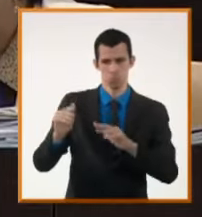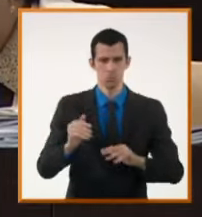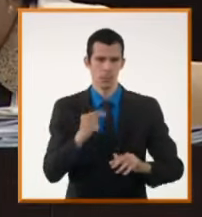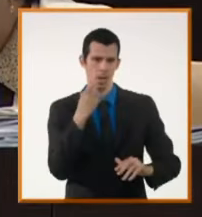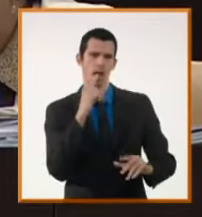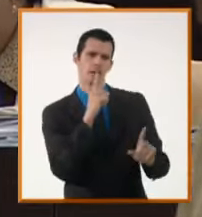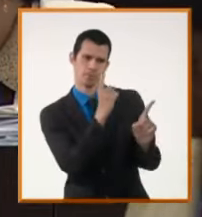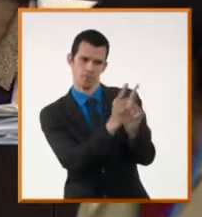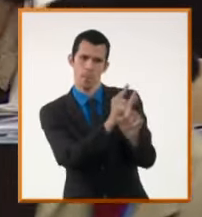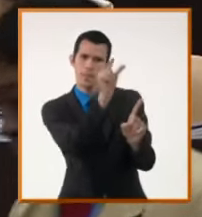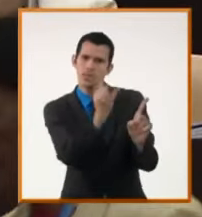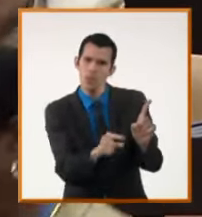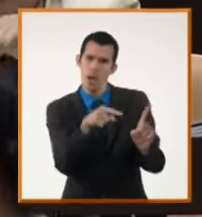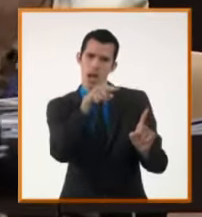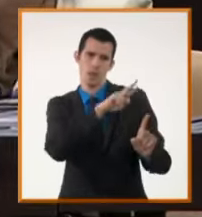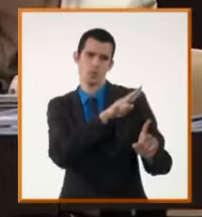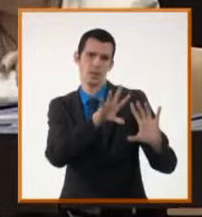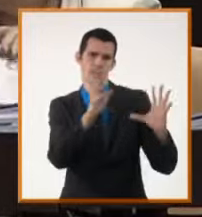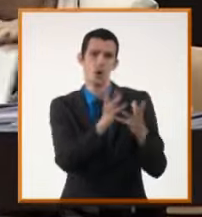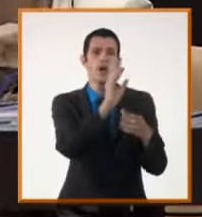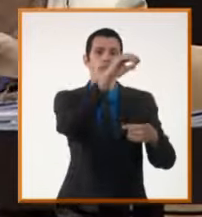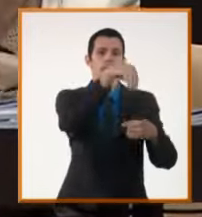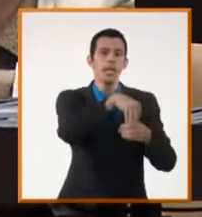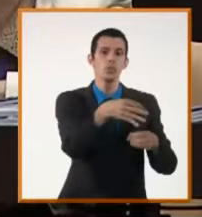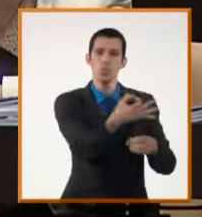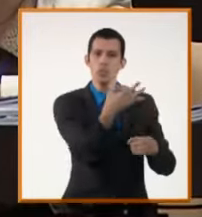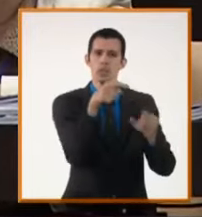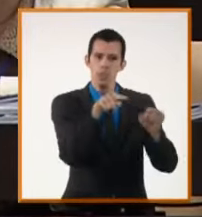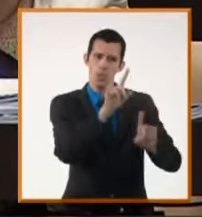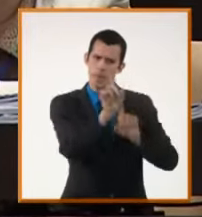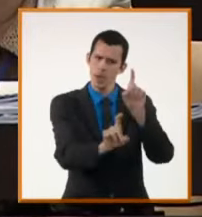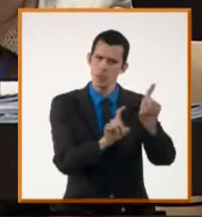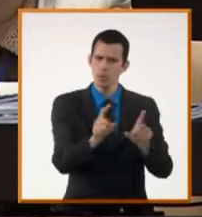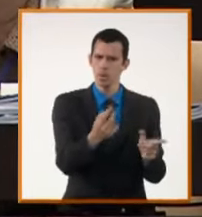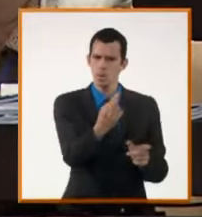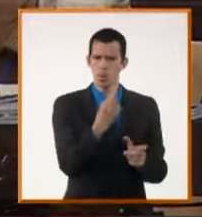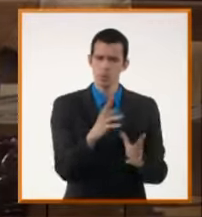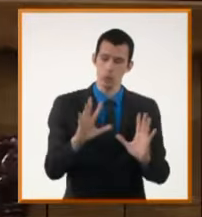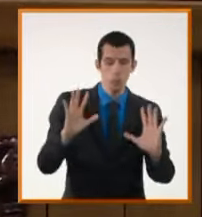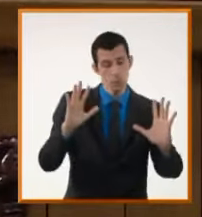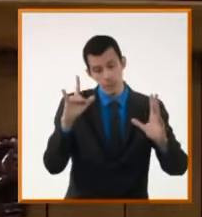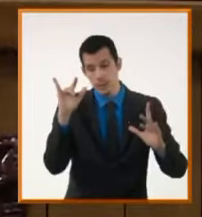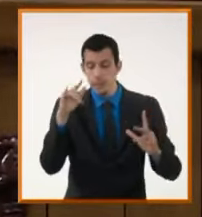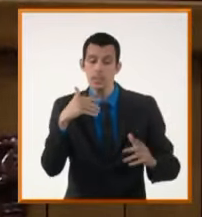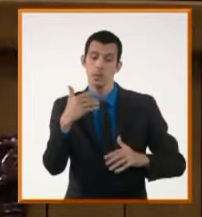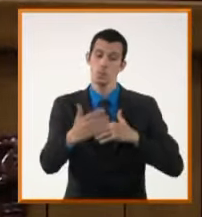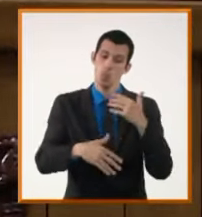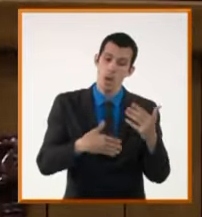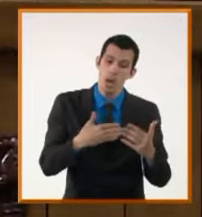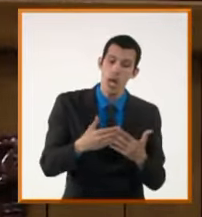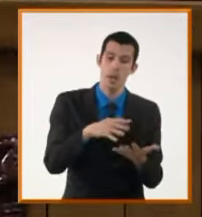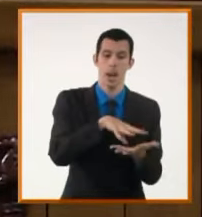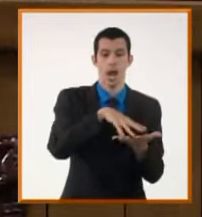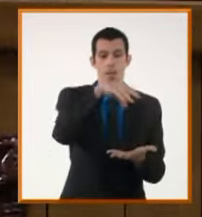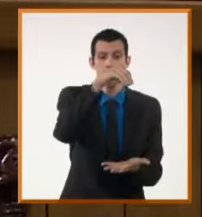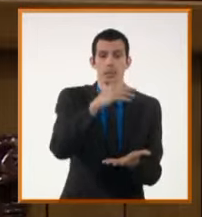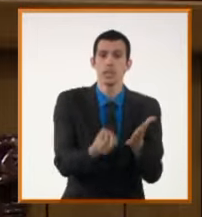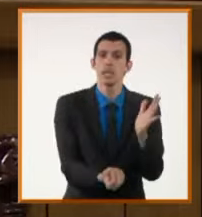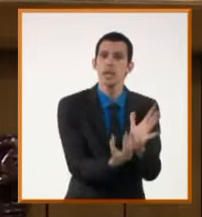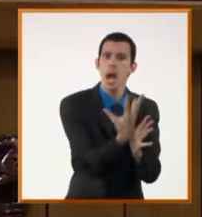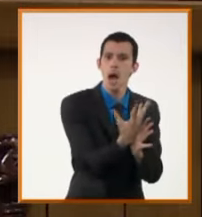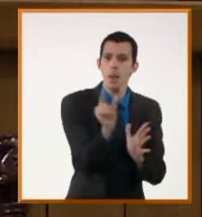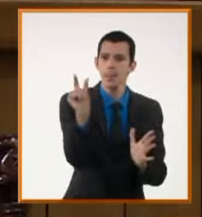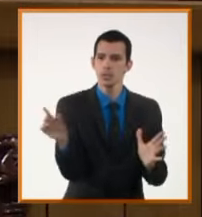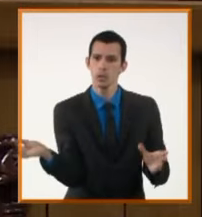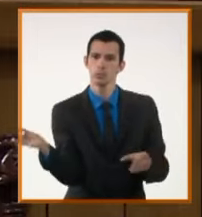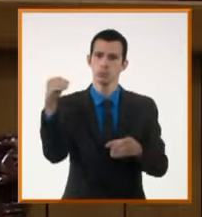ganancias y bienes para ese municipio. Recuerde que la prioridad no es asistenciar a las personas,